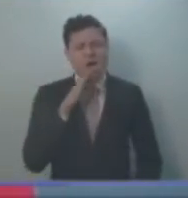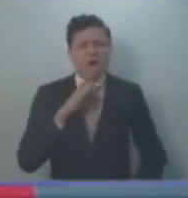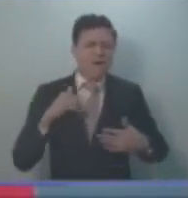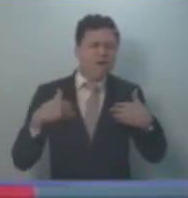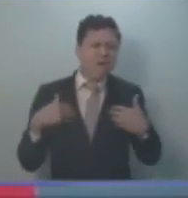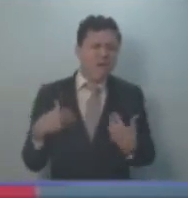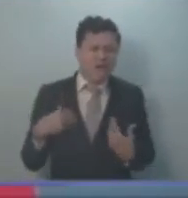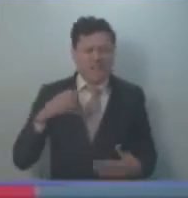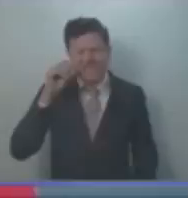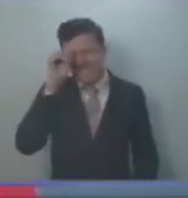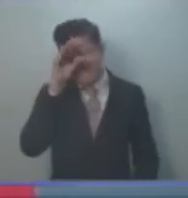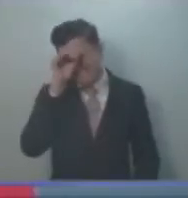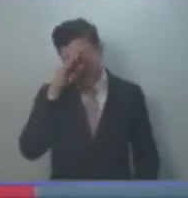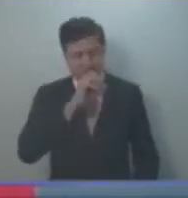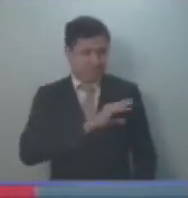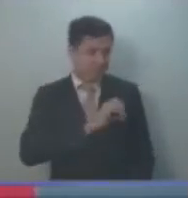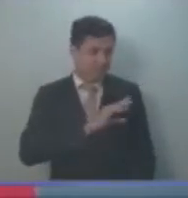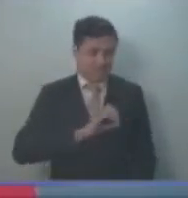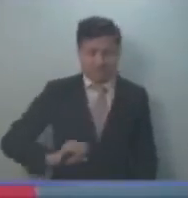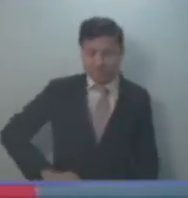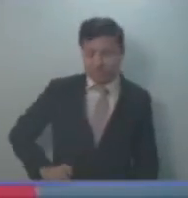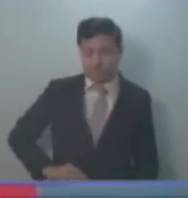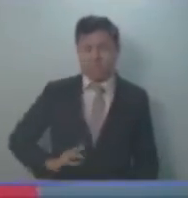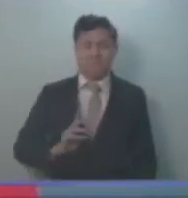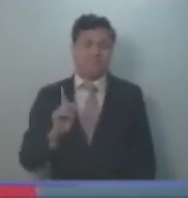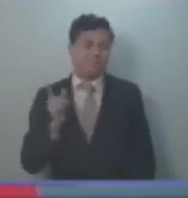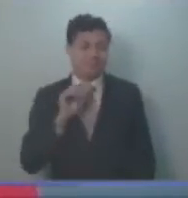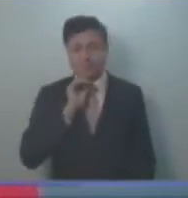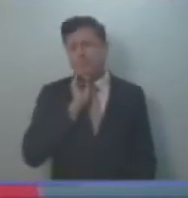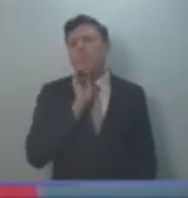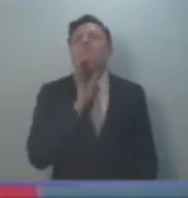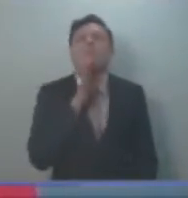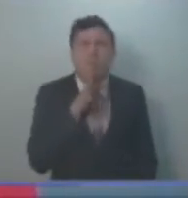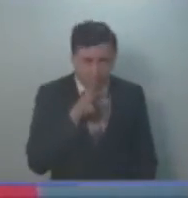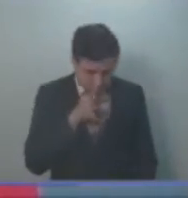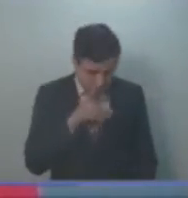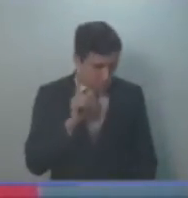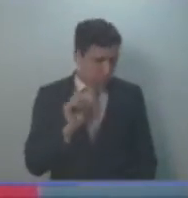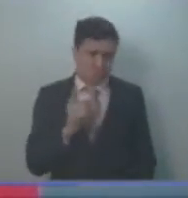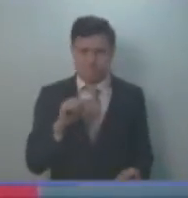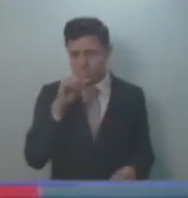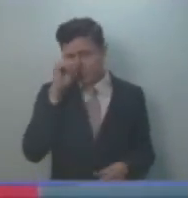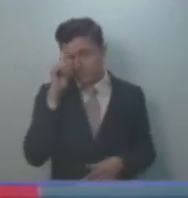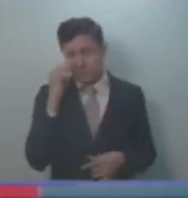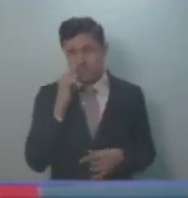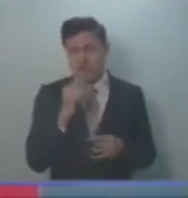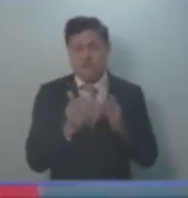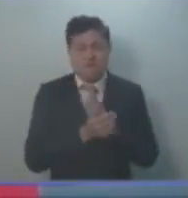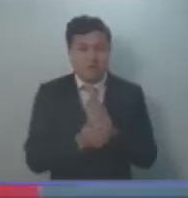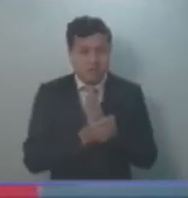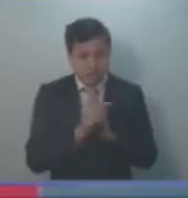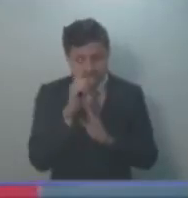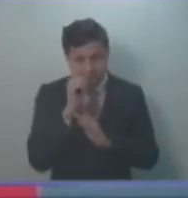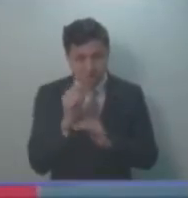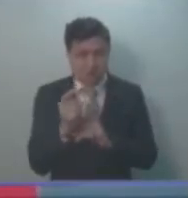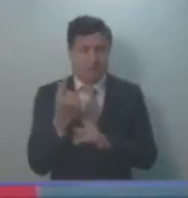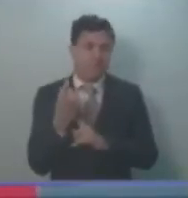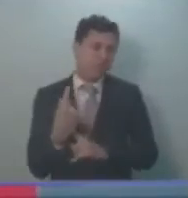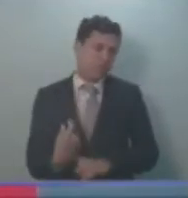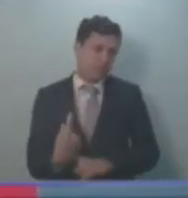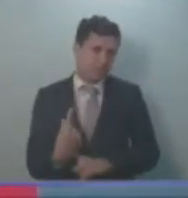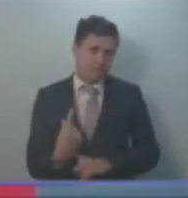severos corporales, vómitos, mareos, entre otros, los cuales limitan su fuerza y capacidad